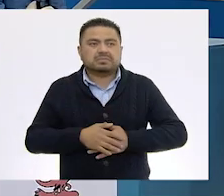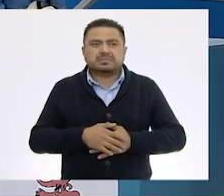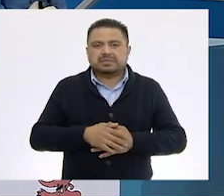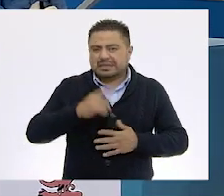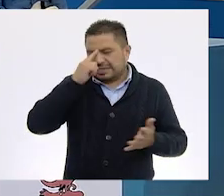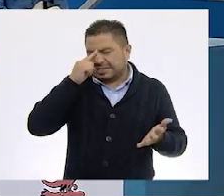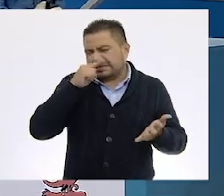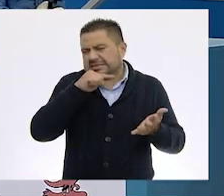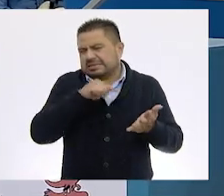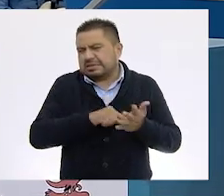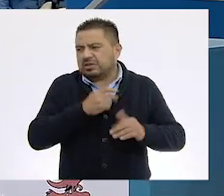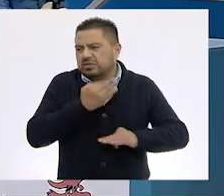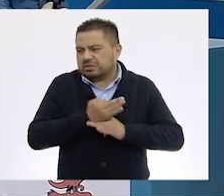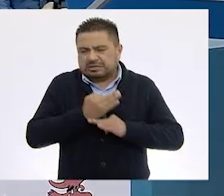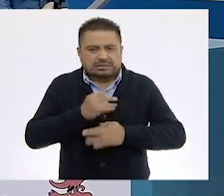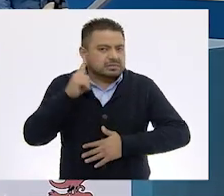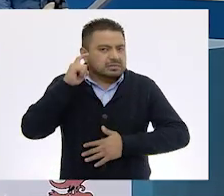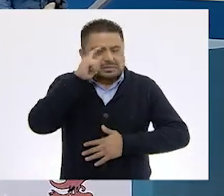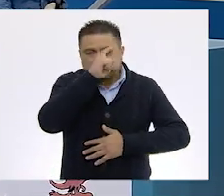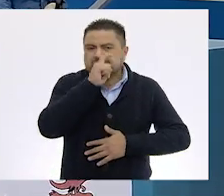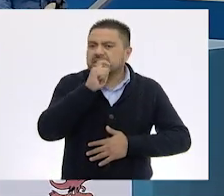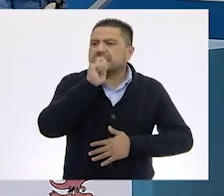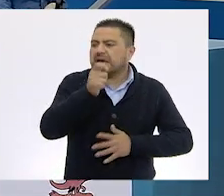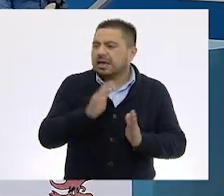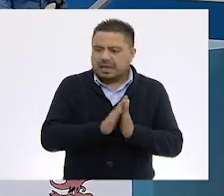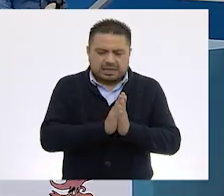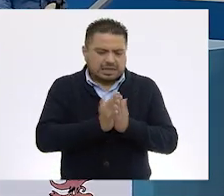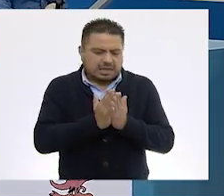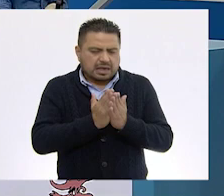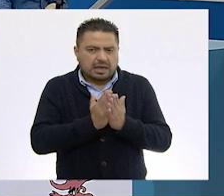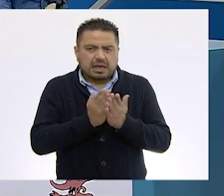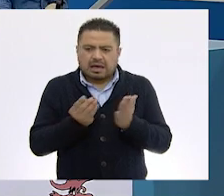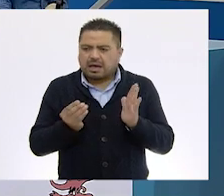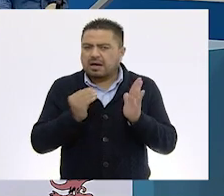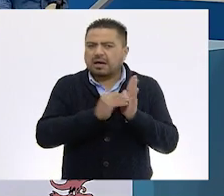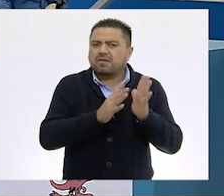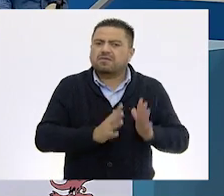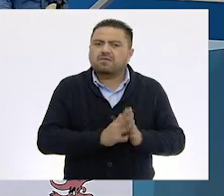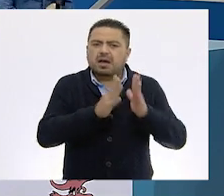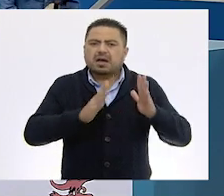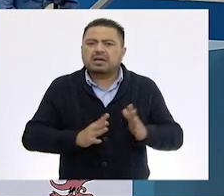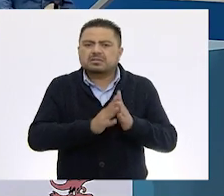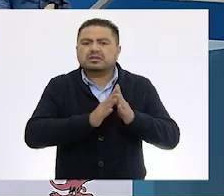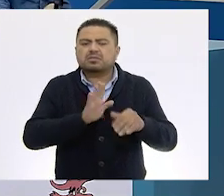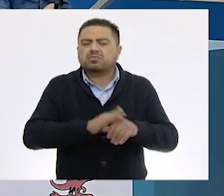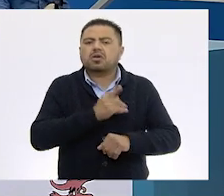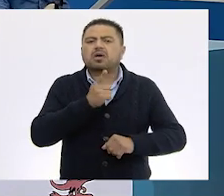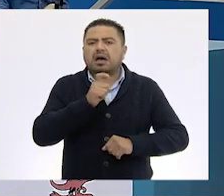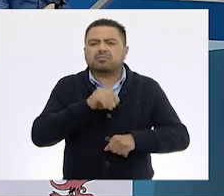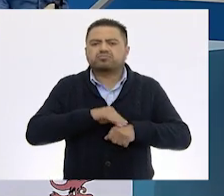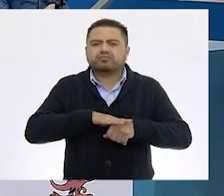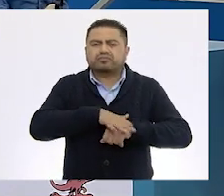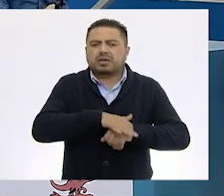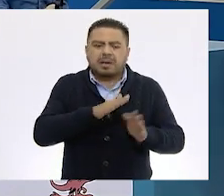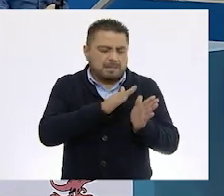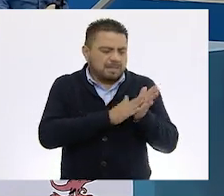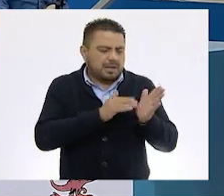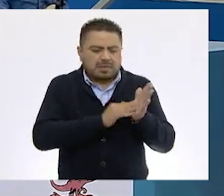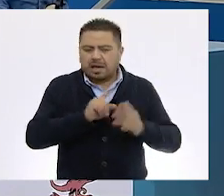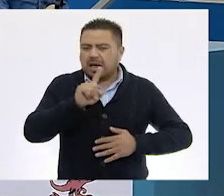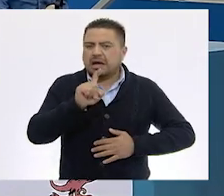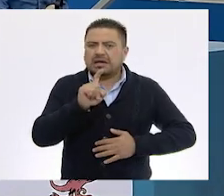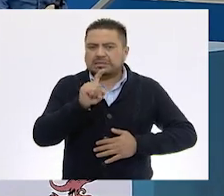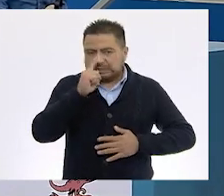Creo que sería un poquito difícil que los libros estuvieran en fuentes porque pues se mojarían y el papel y el